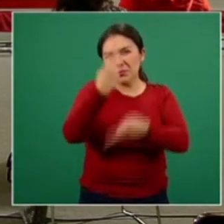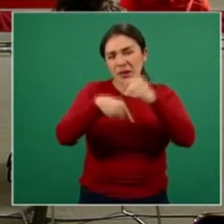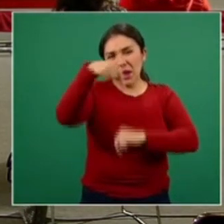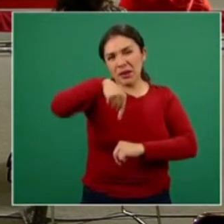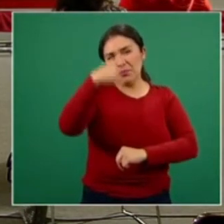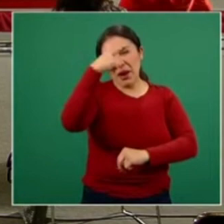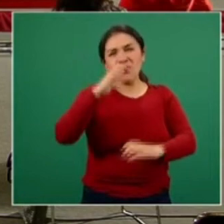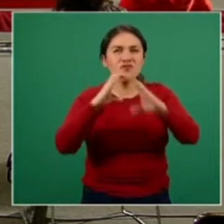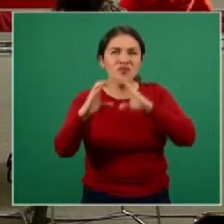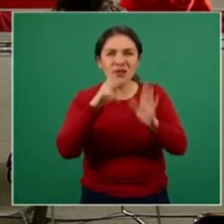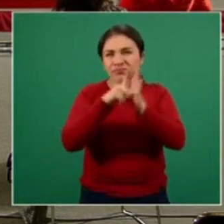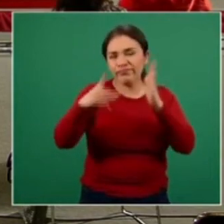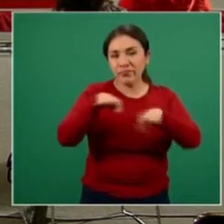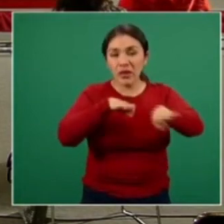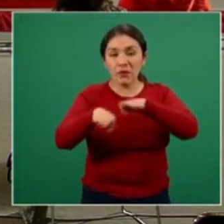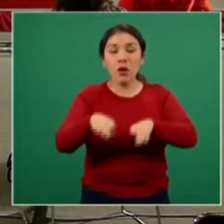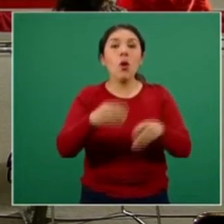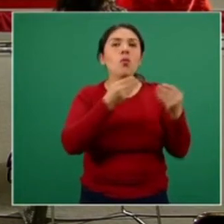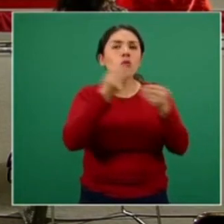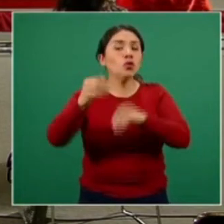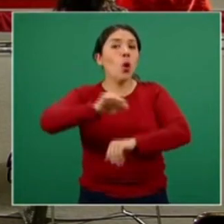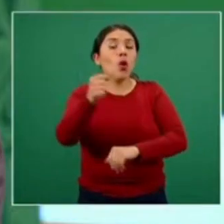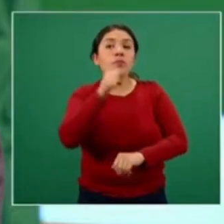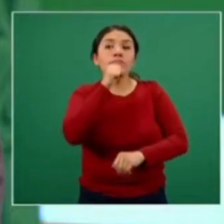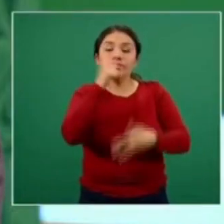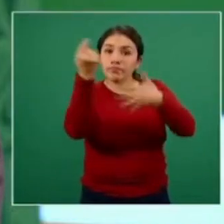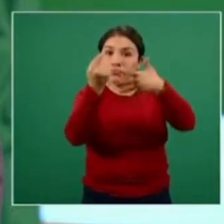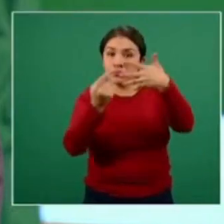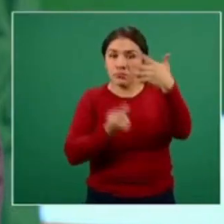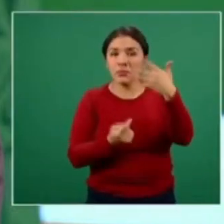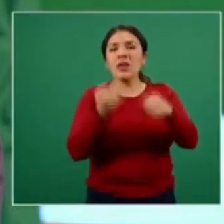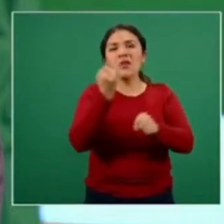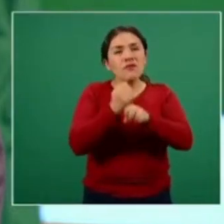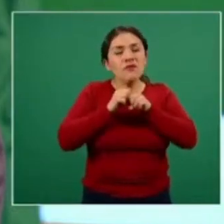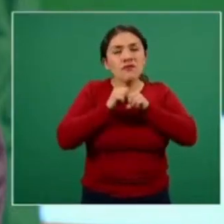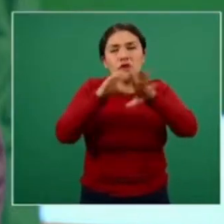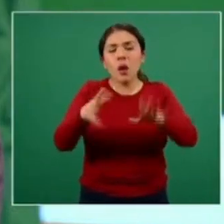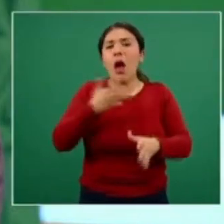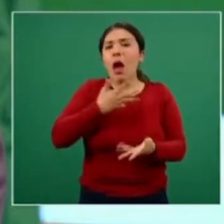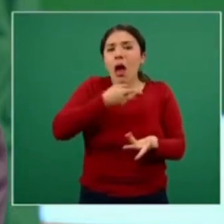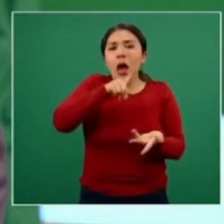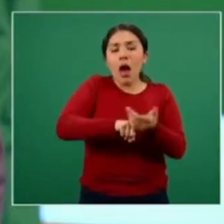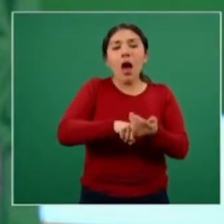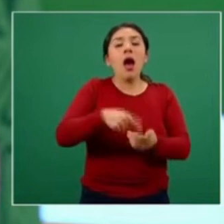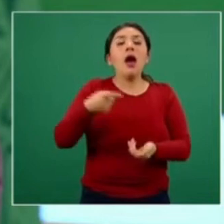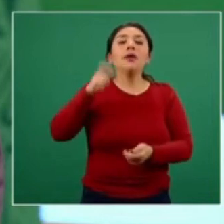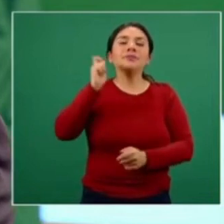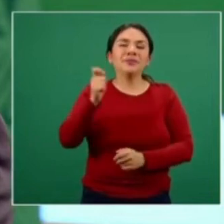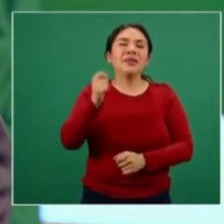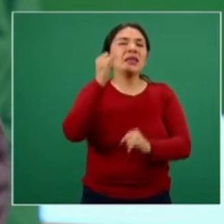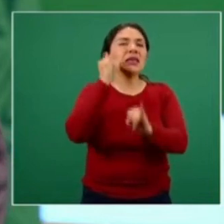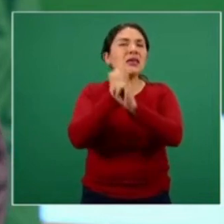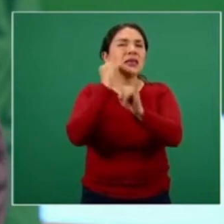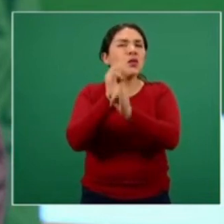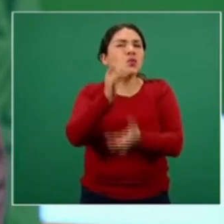compañeros comunicadores, muchos otros indicadores y datos están en nuestro portal